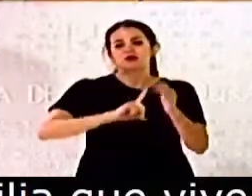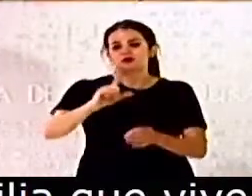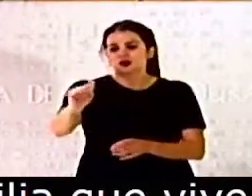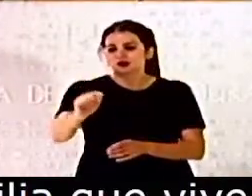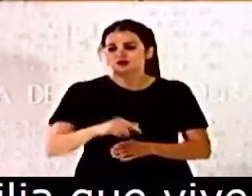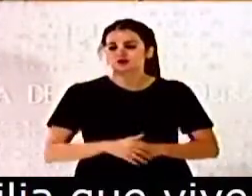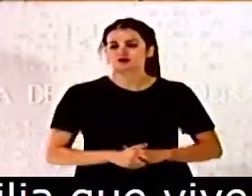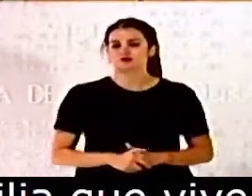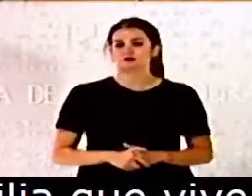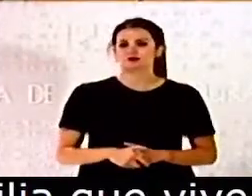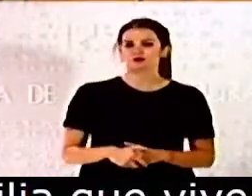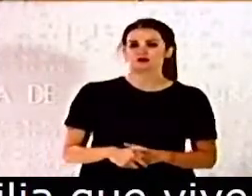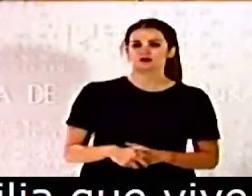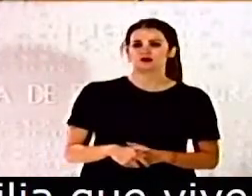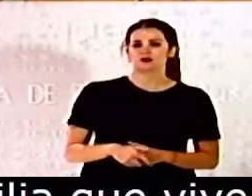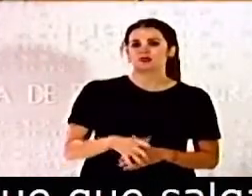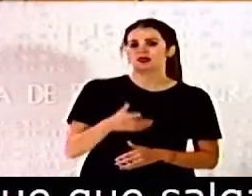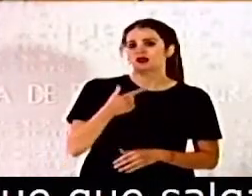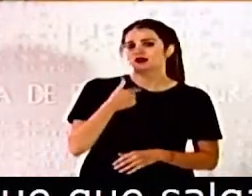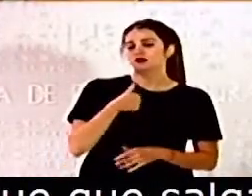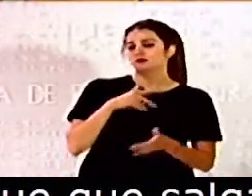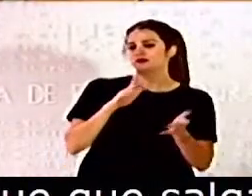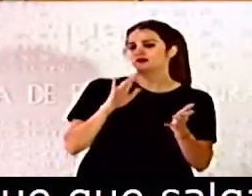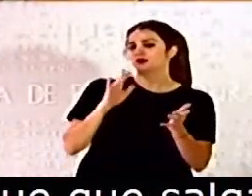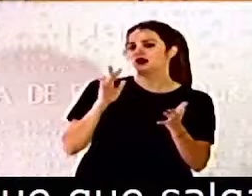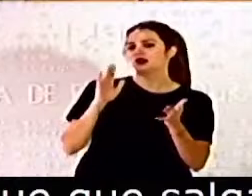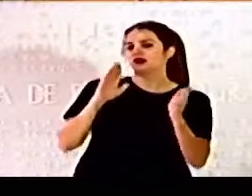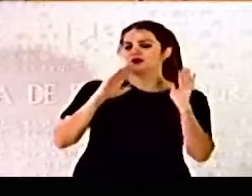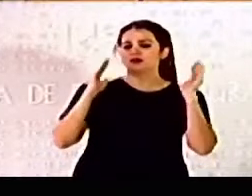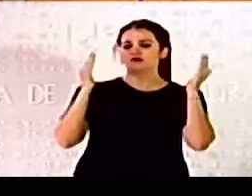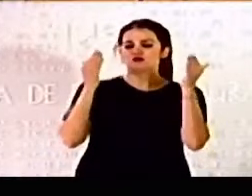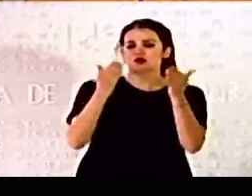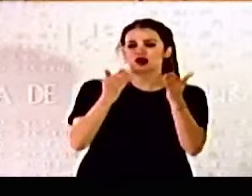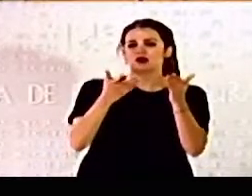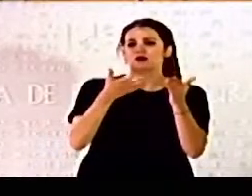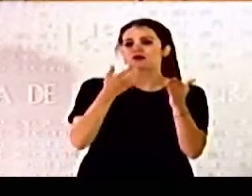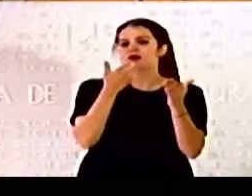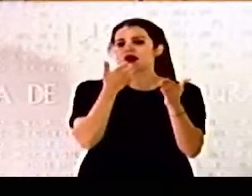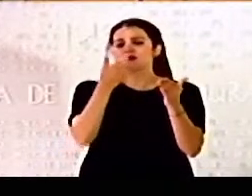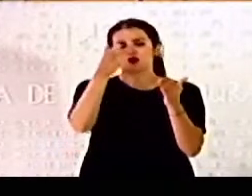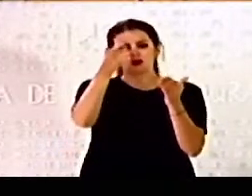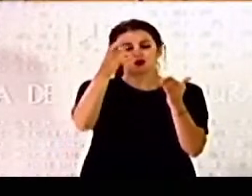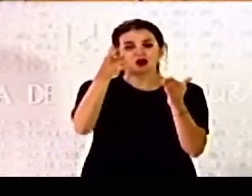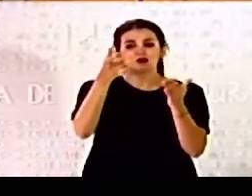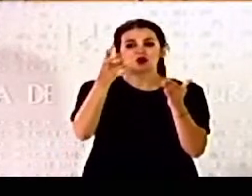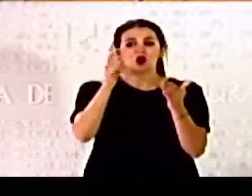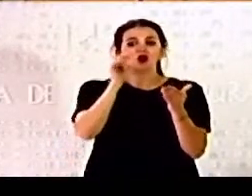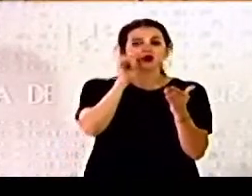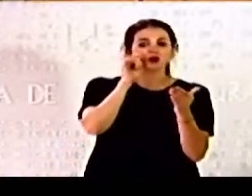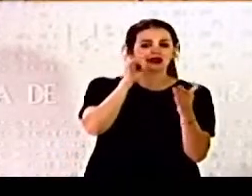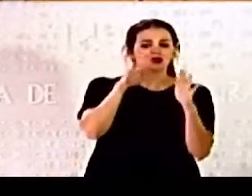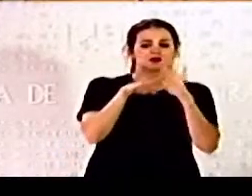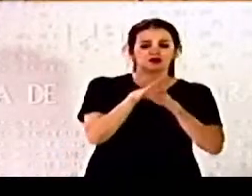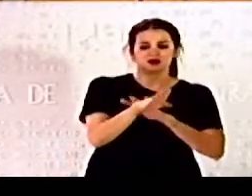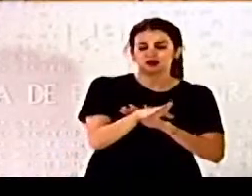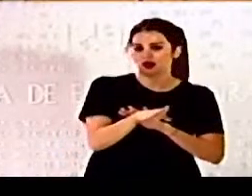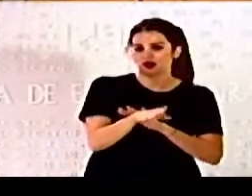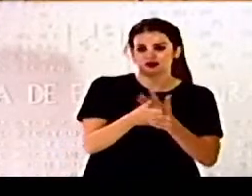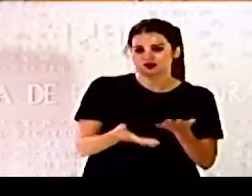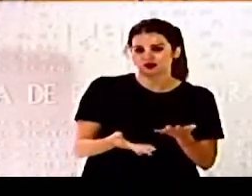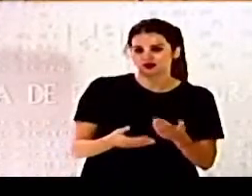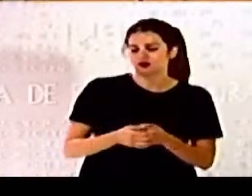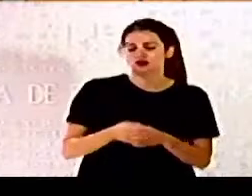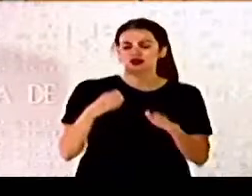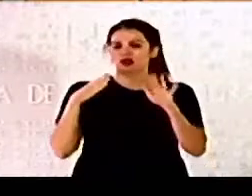Sí, bueno, yo me refería más a la entrada, porque es un pueblo turístico, sobre todo. ¿Y la entrada igual? Bueno, la entrada igual.